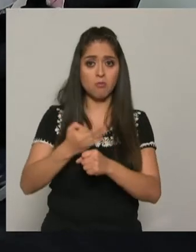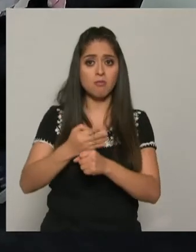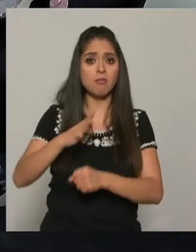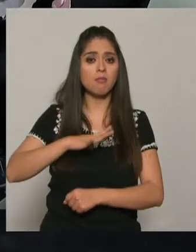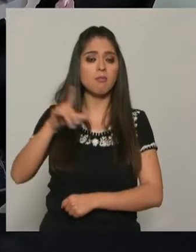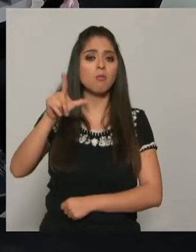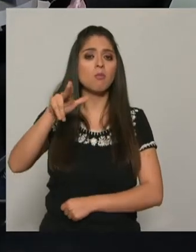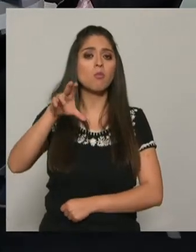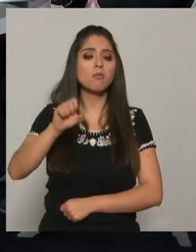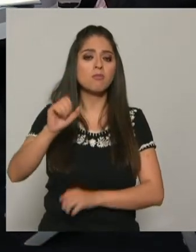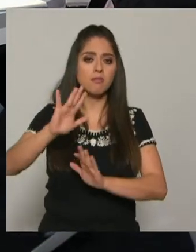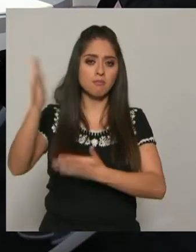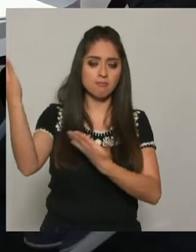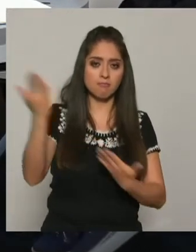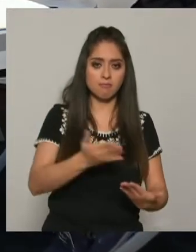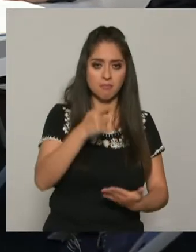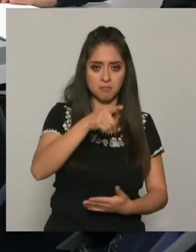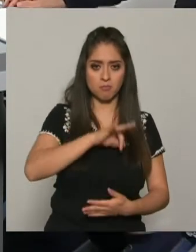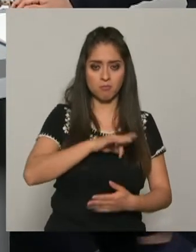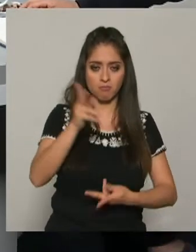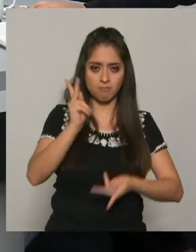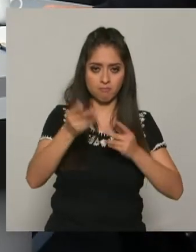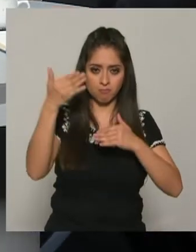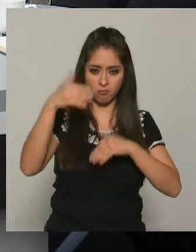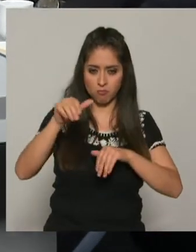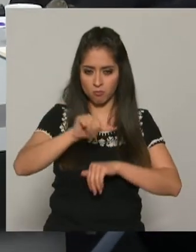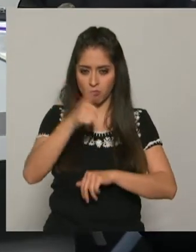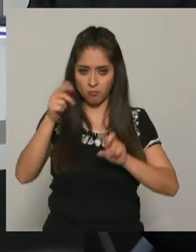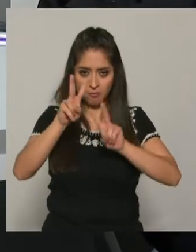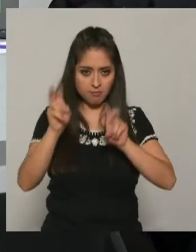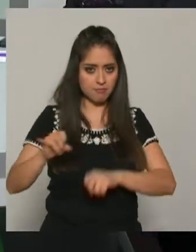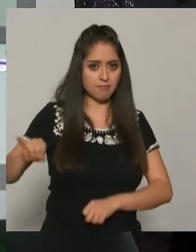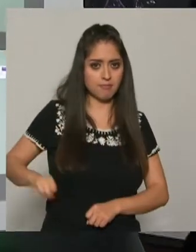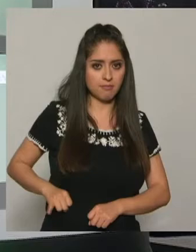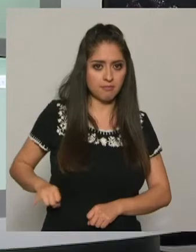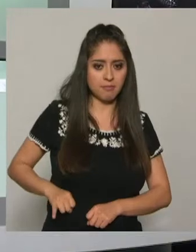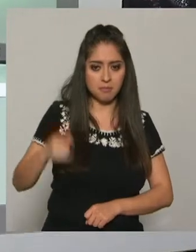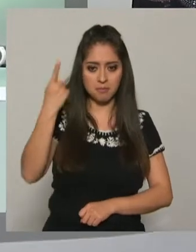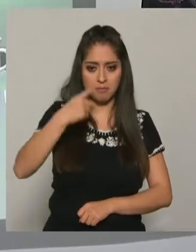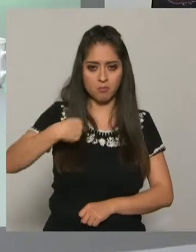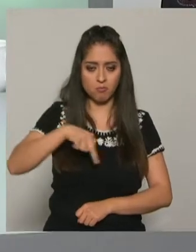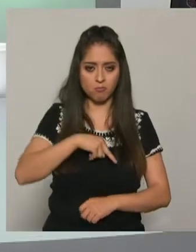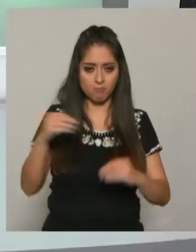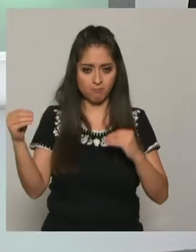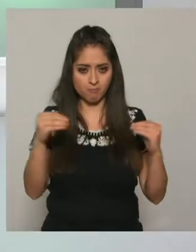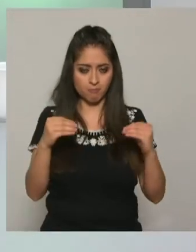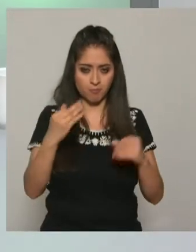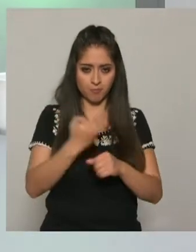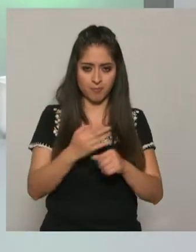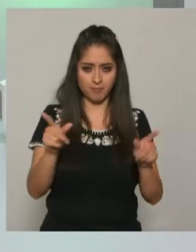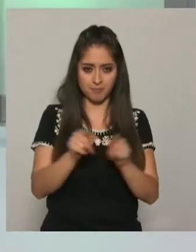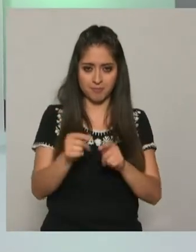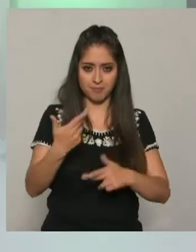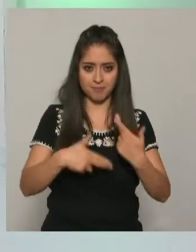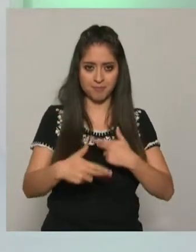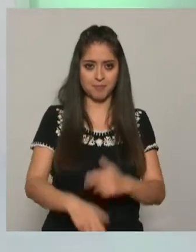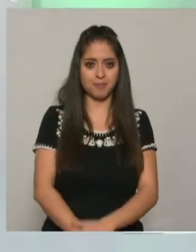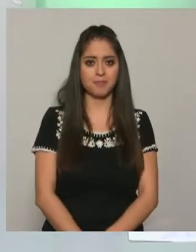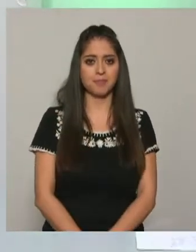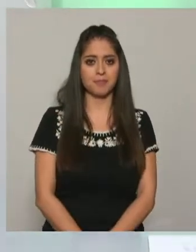Wertmann, ya llegó al estudio y vamos a hablar con él. Nos trae también otro tema interesante para analizar esta mañana. Ya volvemos, vamos a una pausa.